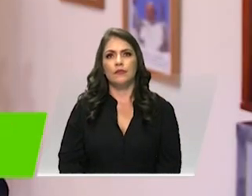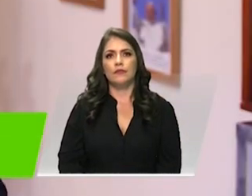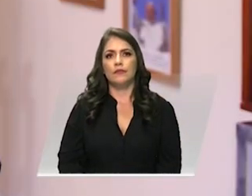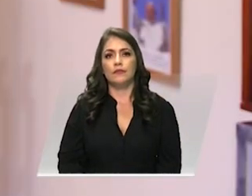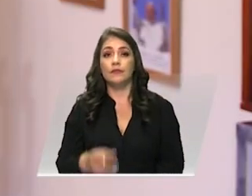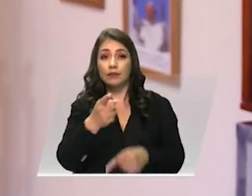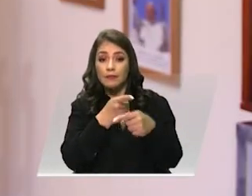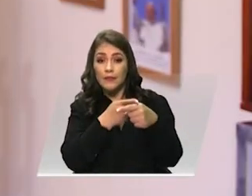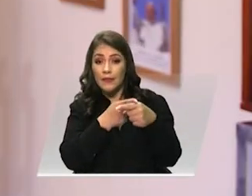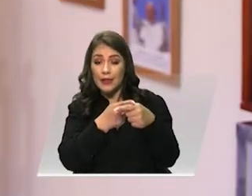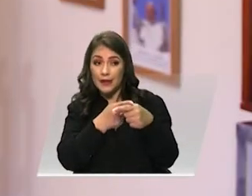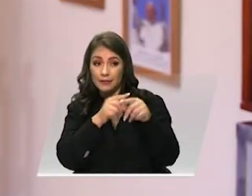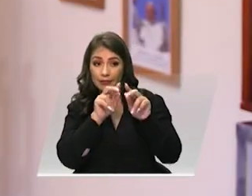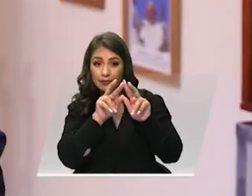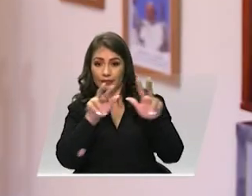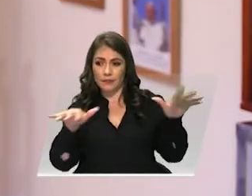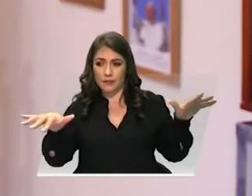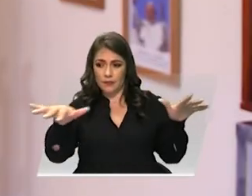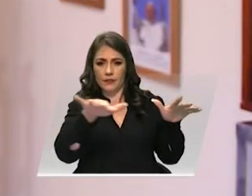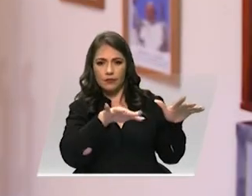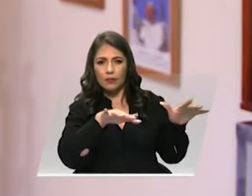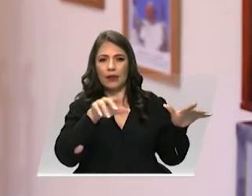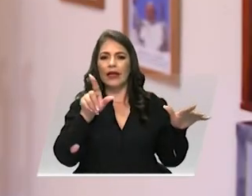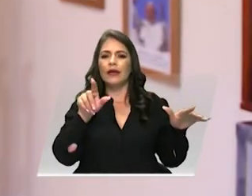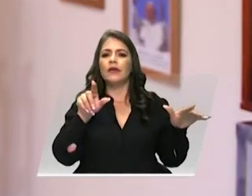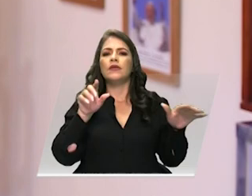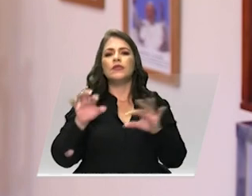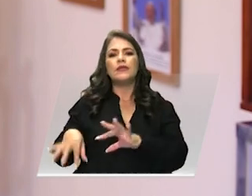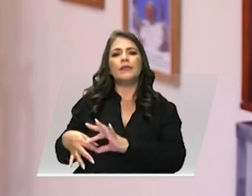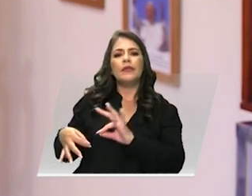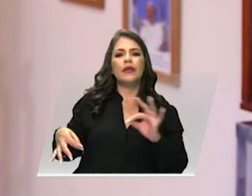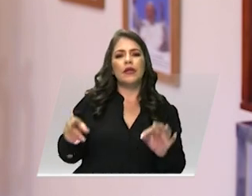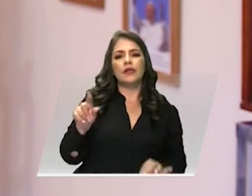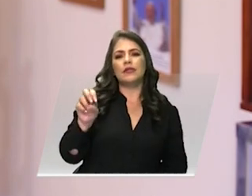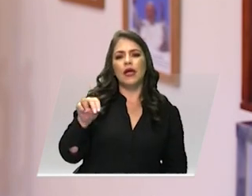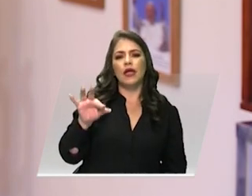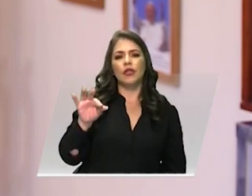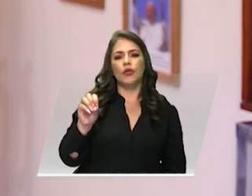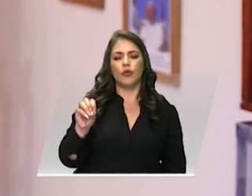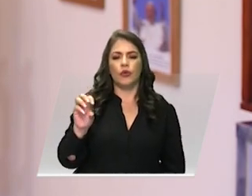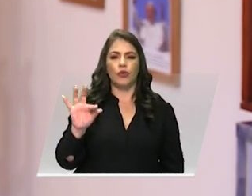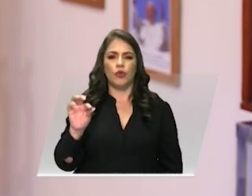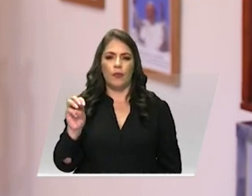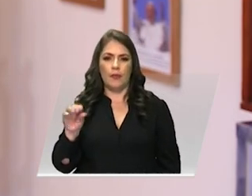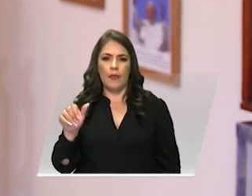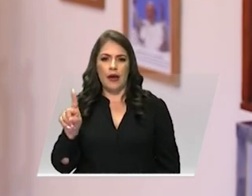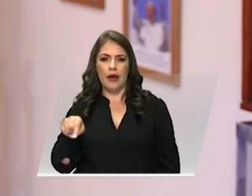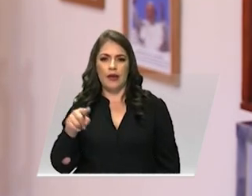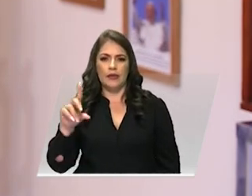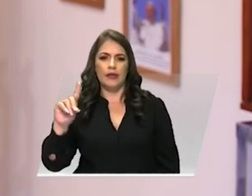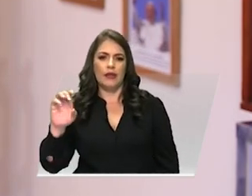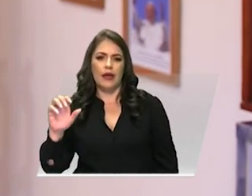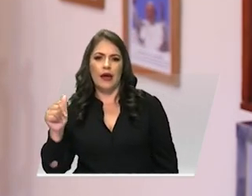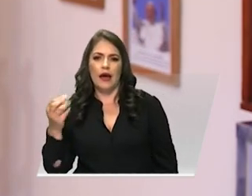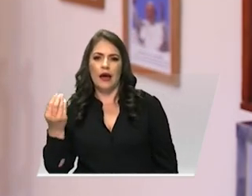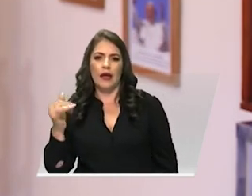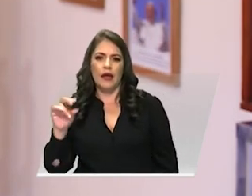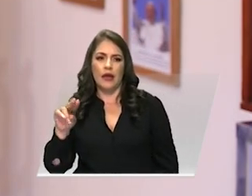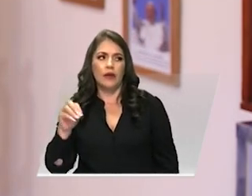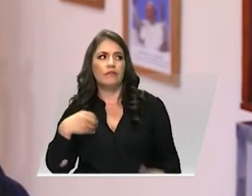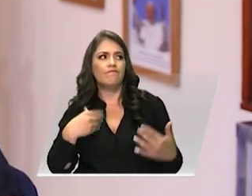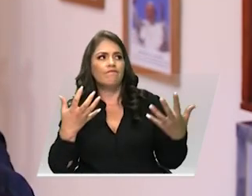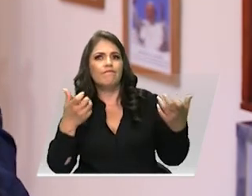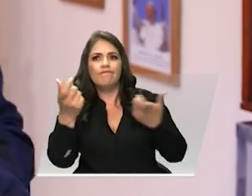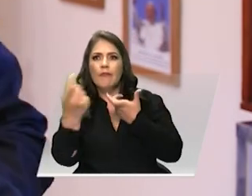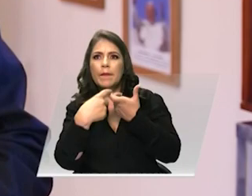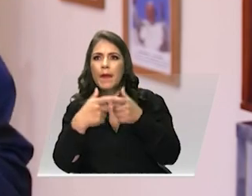Seminario Santo Tomás de Aquino fue una de sus muchas obras que realizó Monseñor Miguel Ángel Builes en búsqueda de vocaciones. A pesar